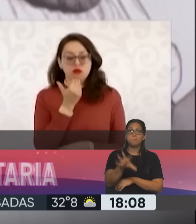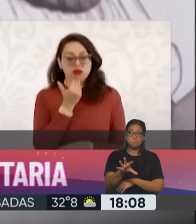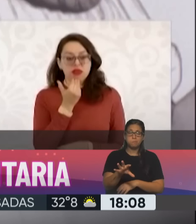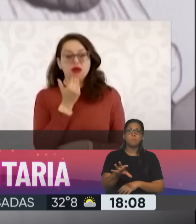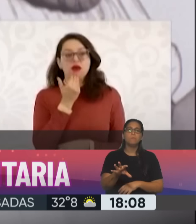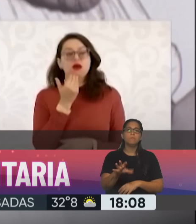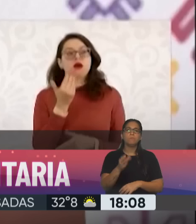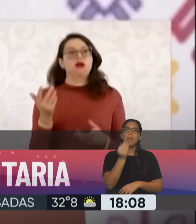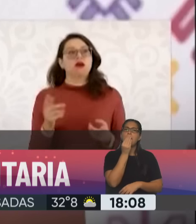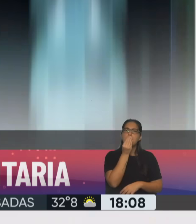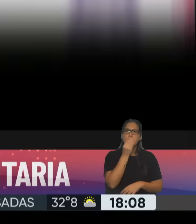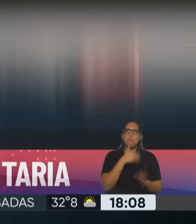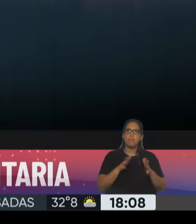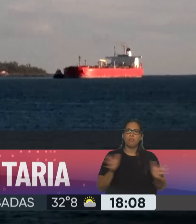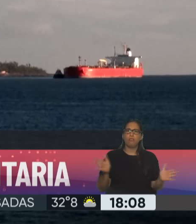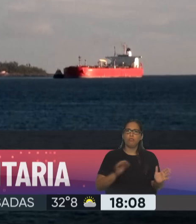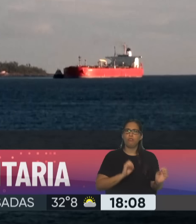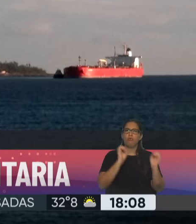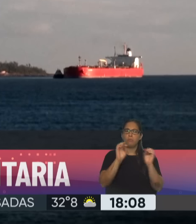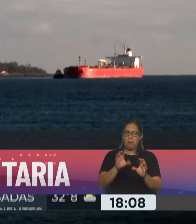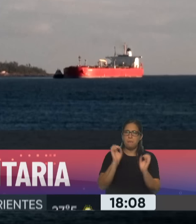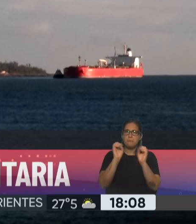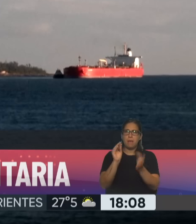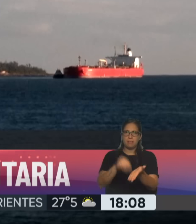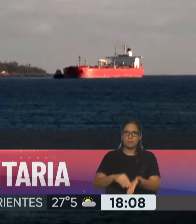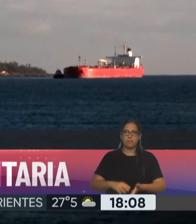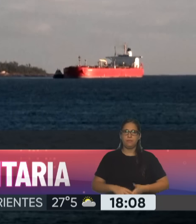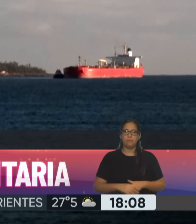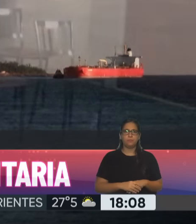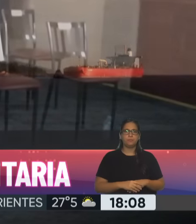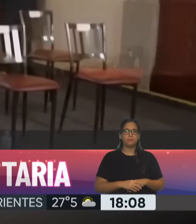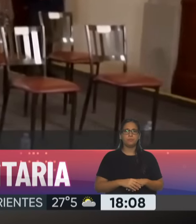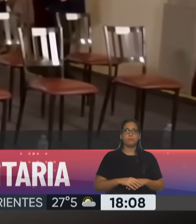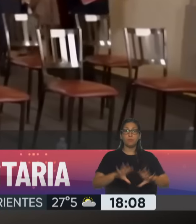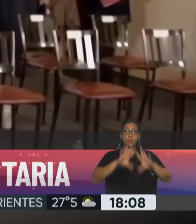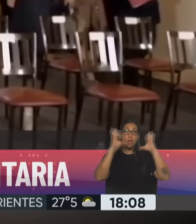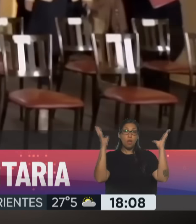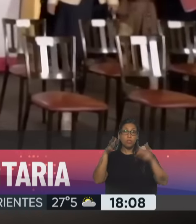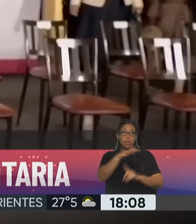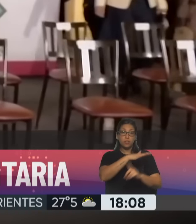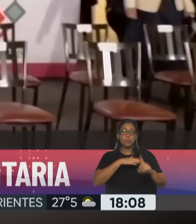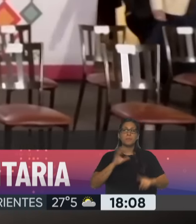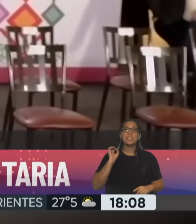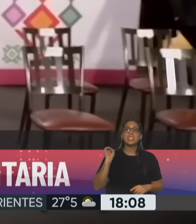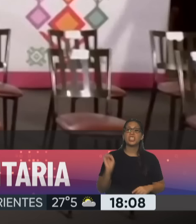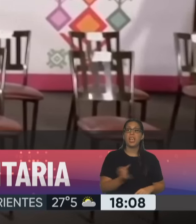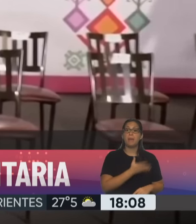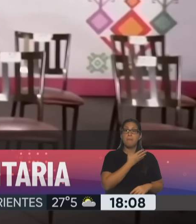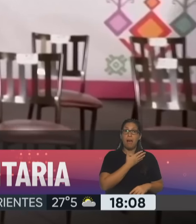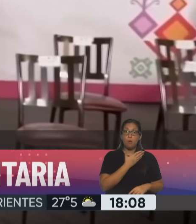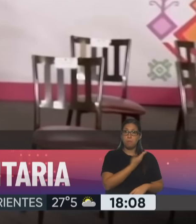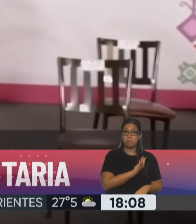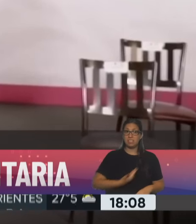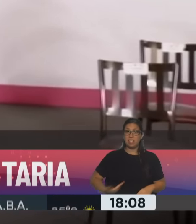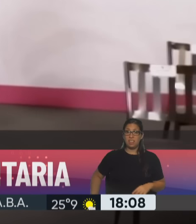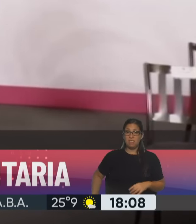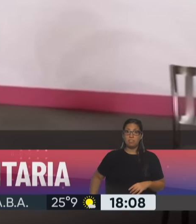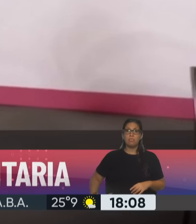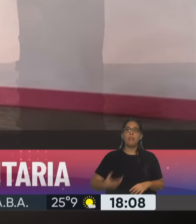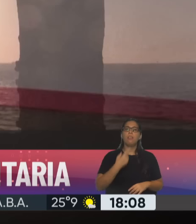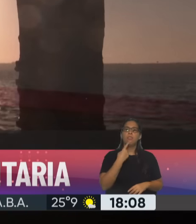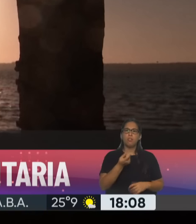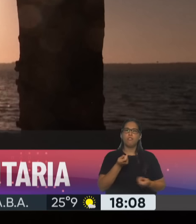principalmente y se va a enviar más. En el escenario internacional, la presidenta Claudia Sheinbaum anunció que realiza gestiones